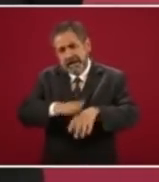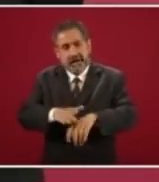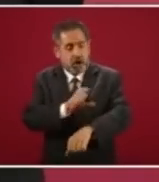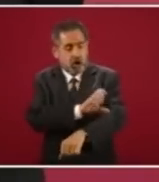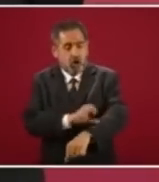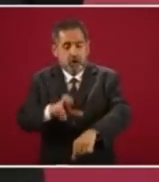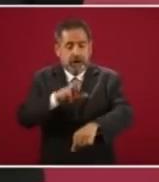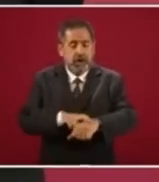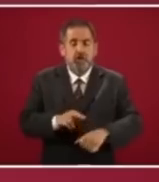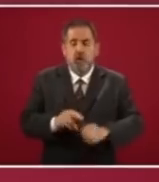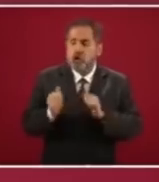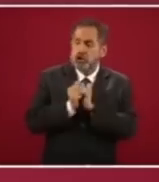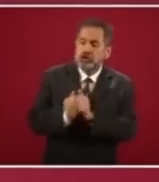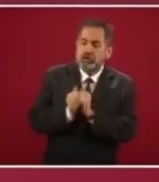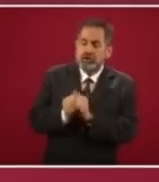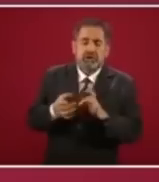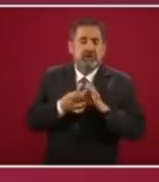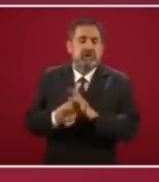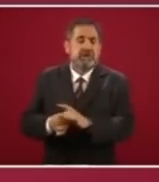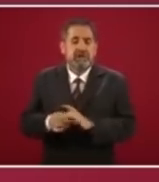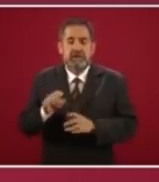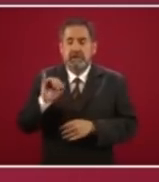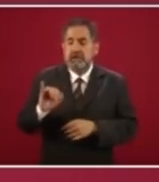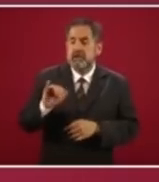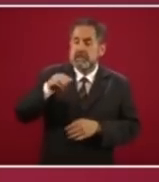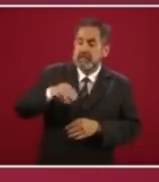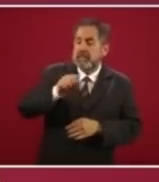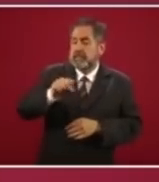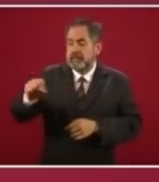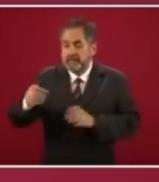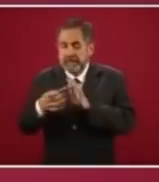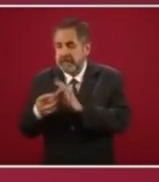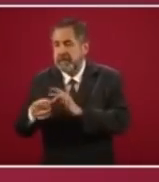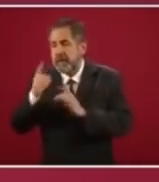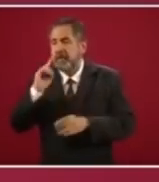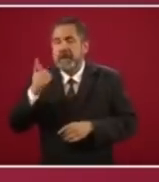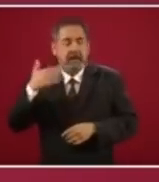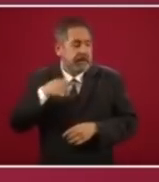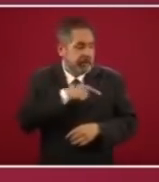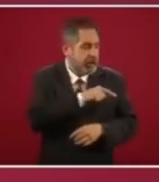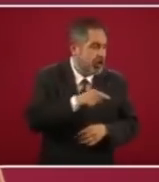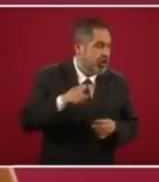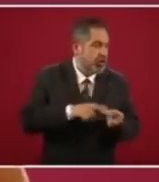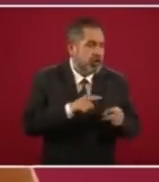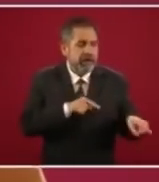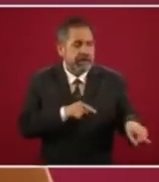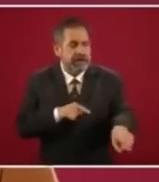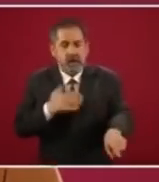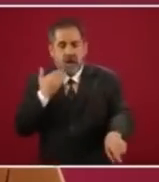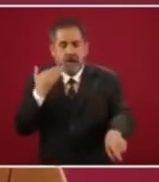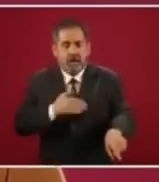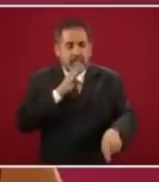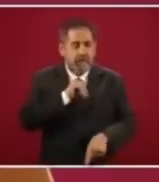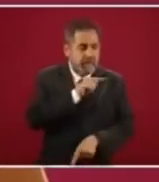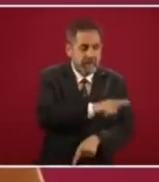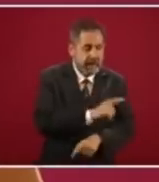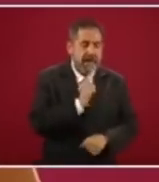coordinación estrecha que se tiene con el Instituto Mexicano del Seguro Social para identificar este tipo de irregularidades